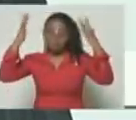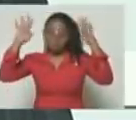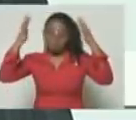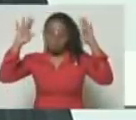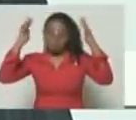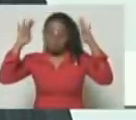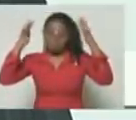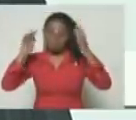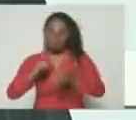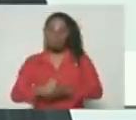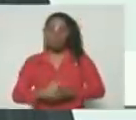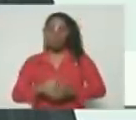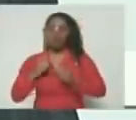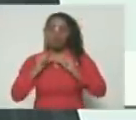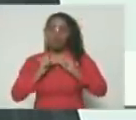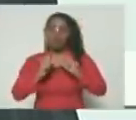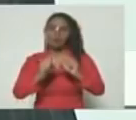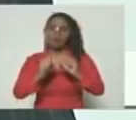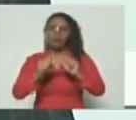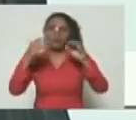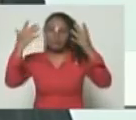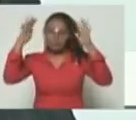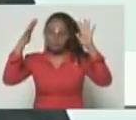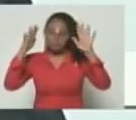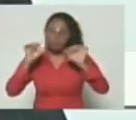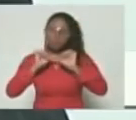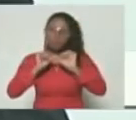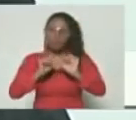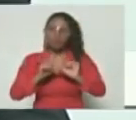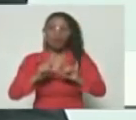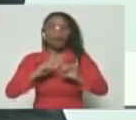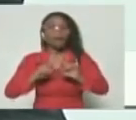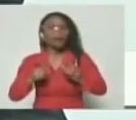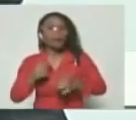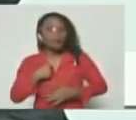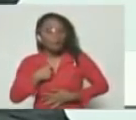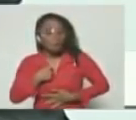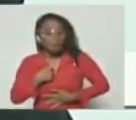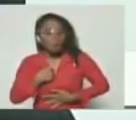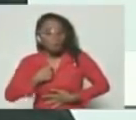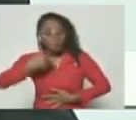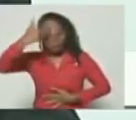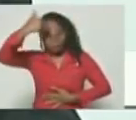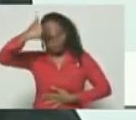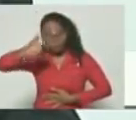la celebro permanentemente, la he celebrado. Pero yo soy,